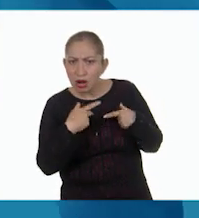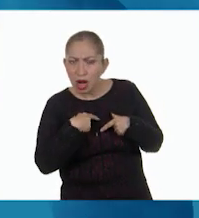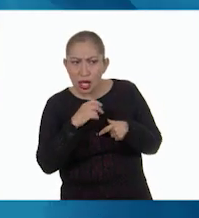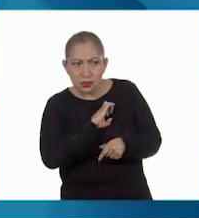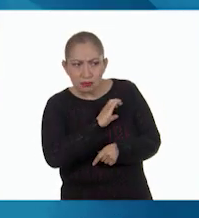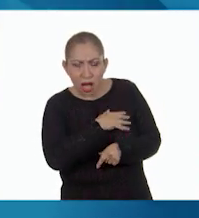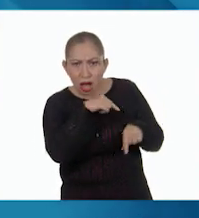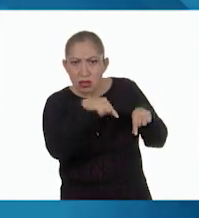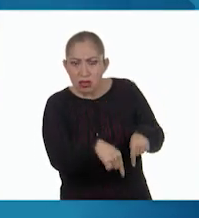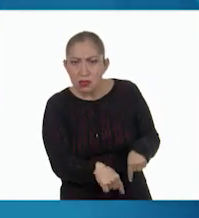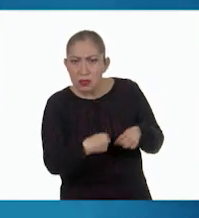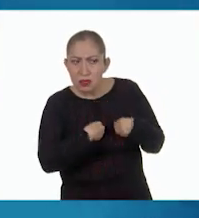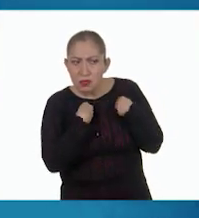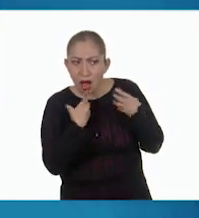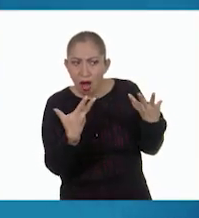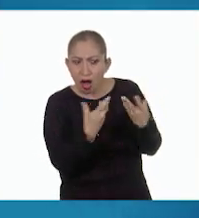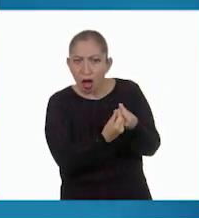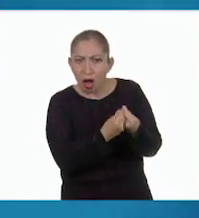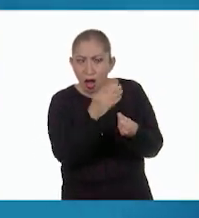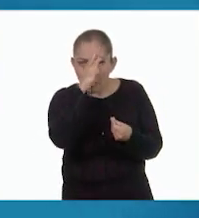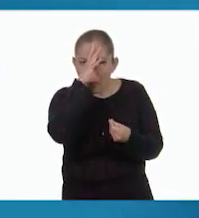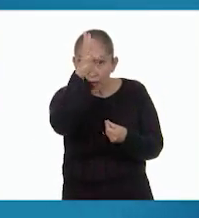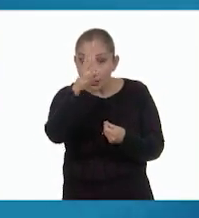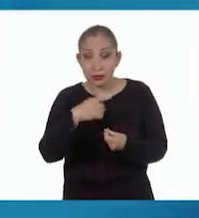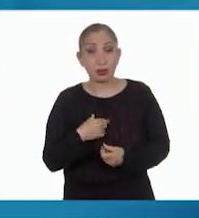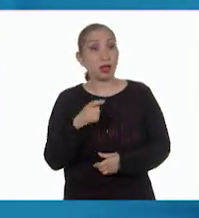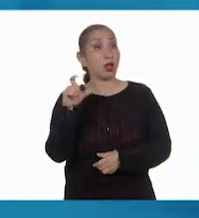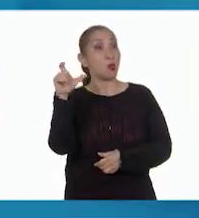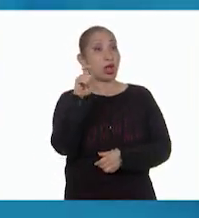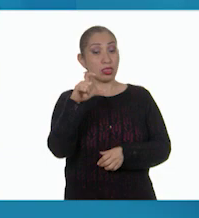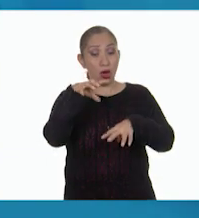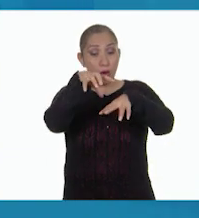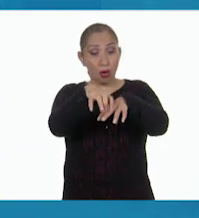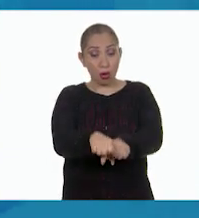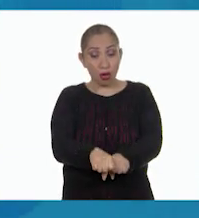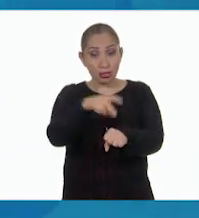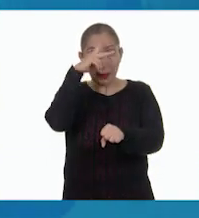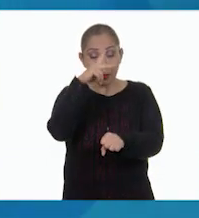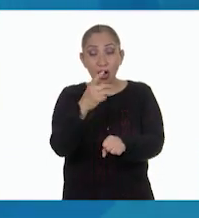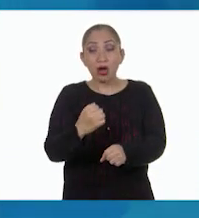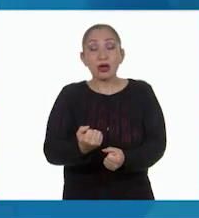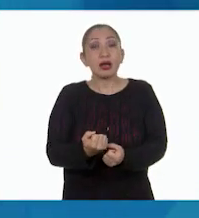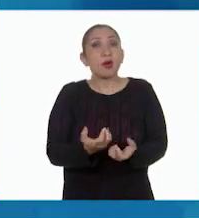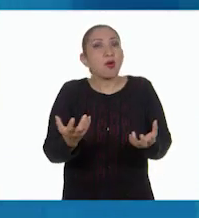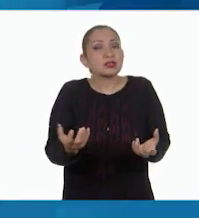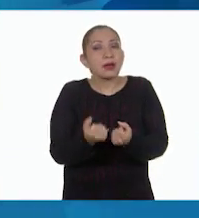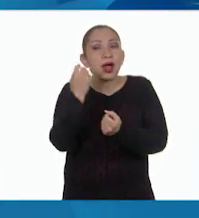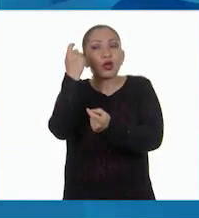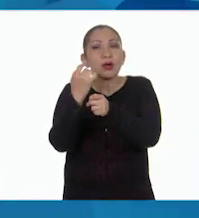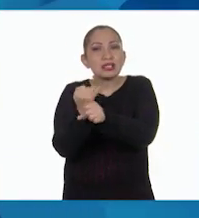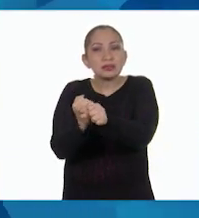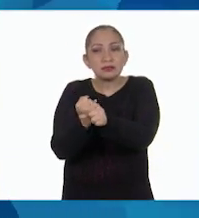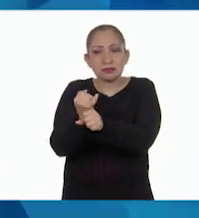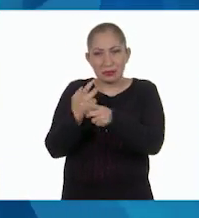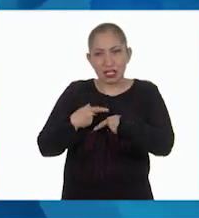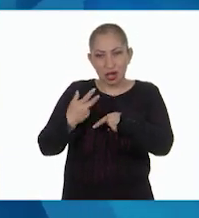mayas. La conquista de México, pues salvo algunas expediciones que habían